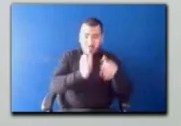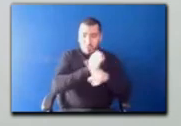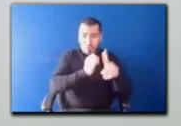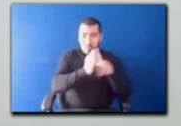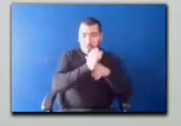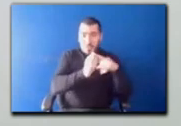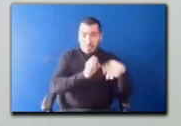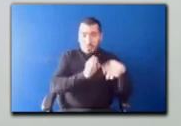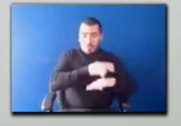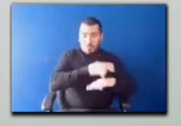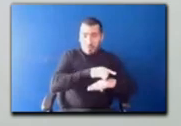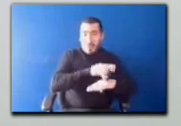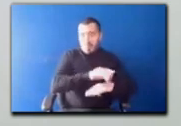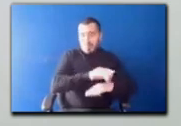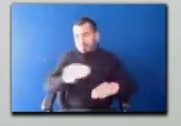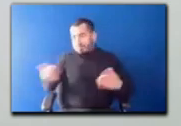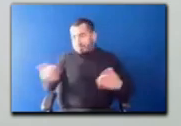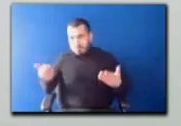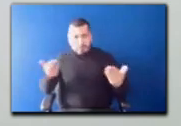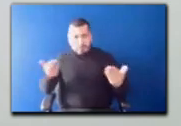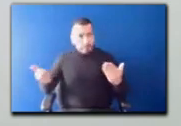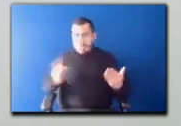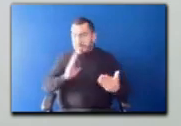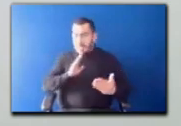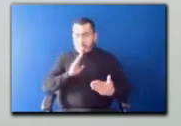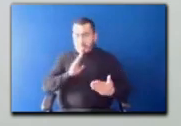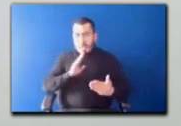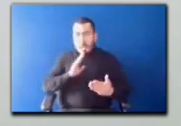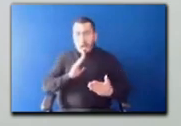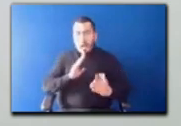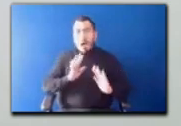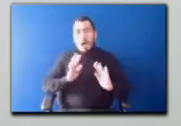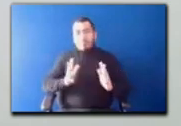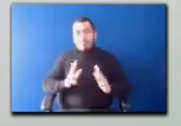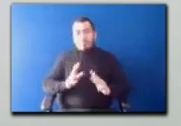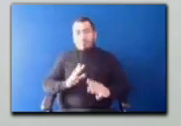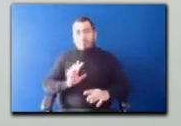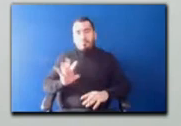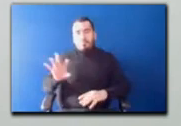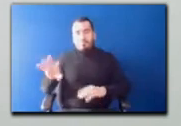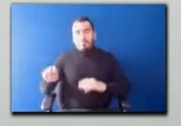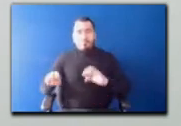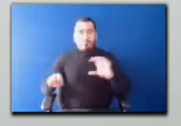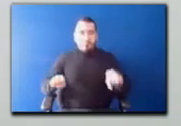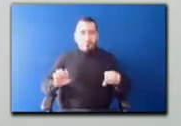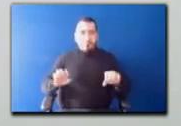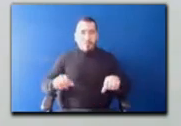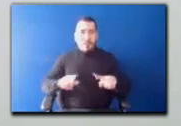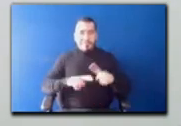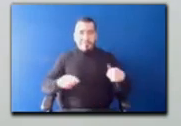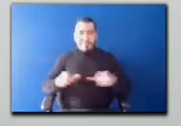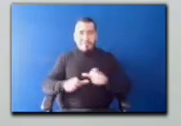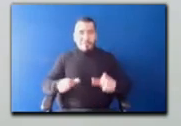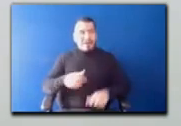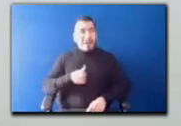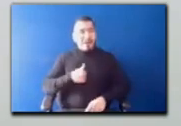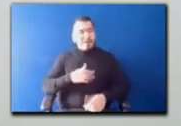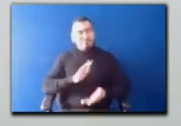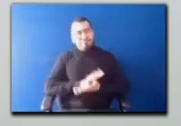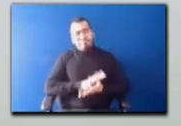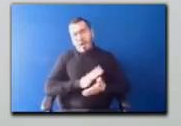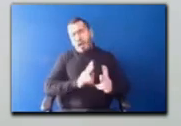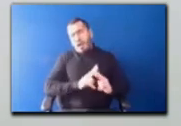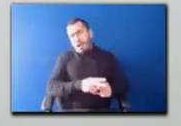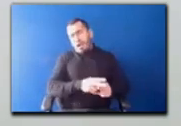Estado esté respaldando allí quien toma ese dinero. Hay muchos prestamistas, muchos, que se hacen a través de diferentes